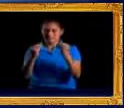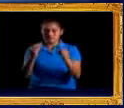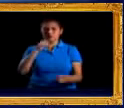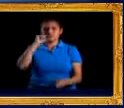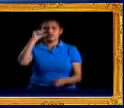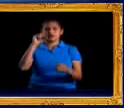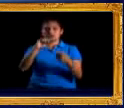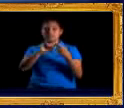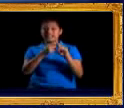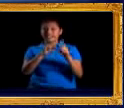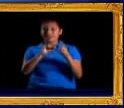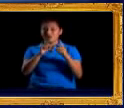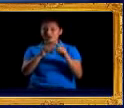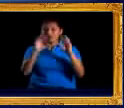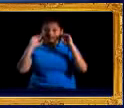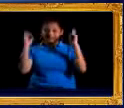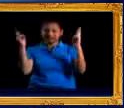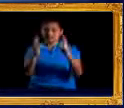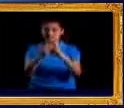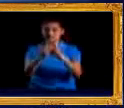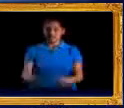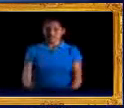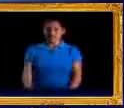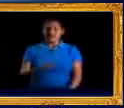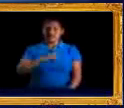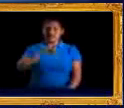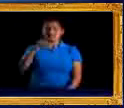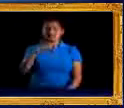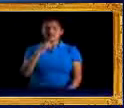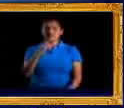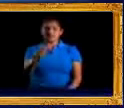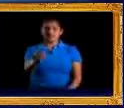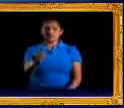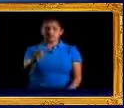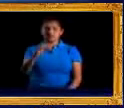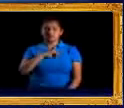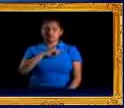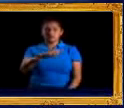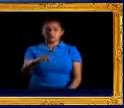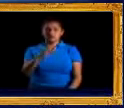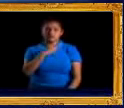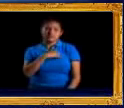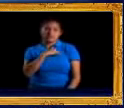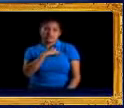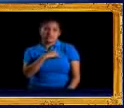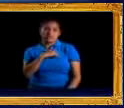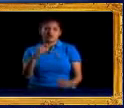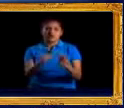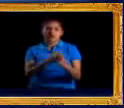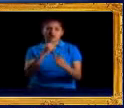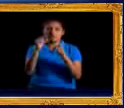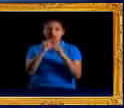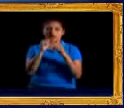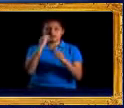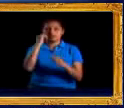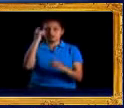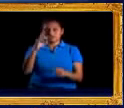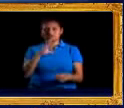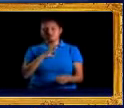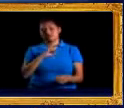de trigo, de revelación, y está, hermano, siendo ministrada con la palabra del Señor. El